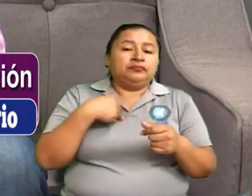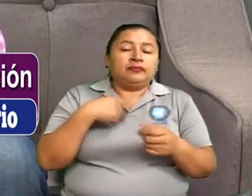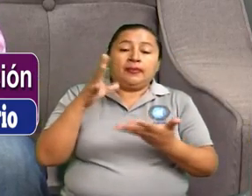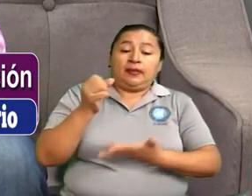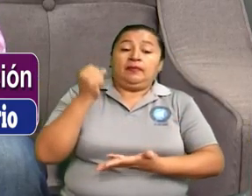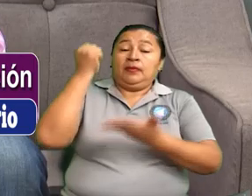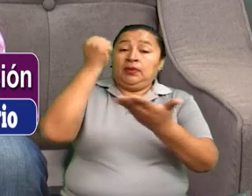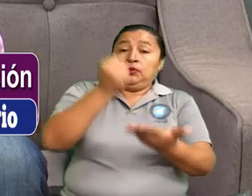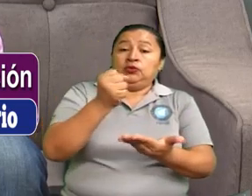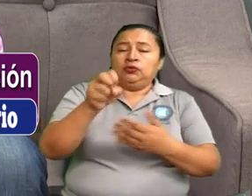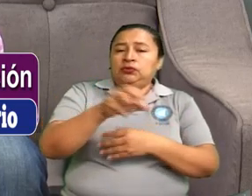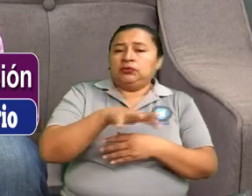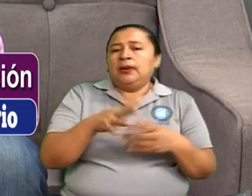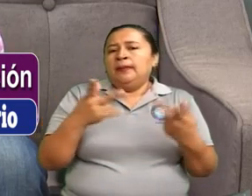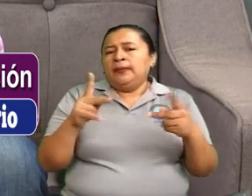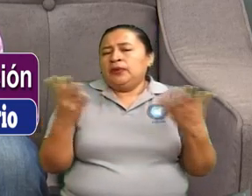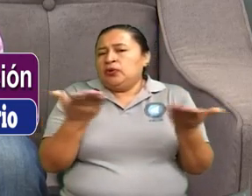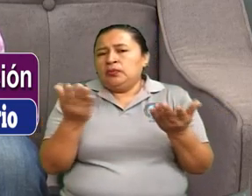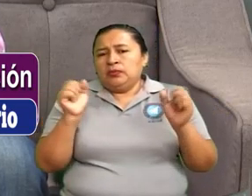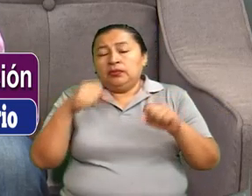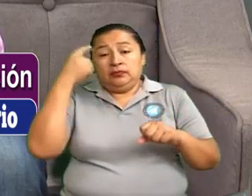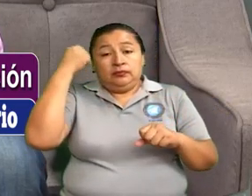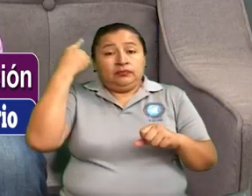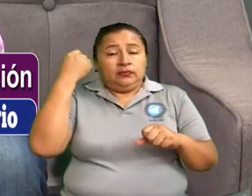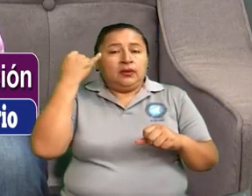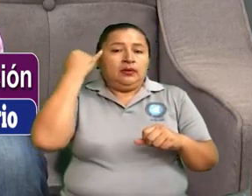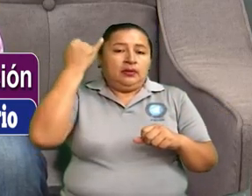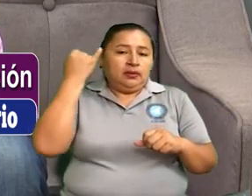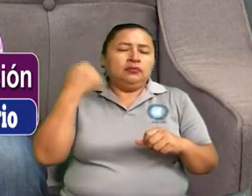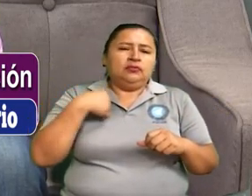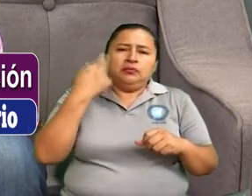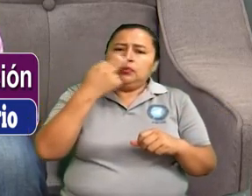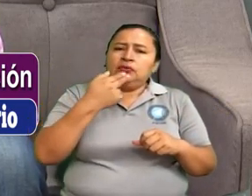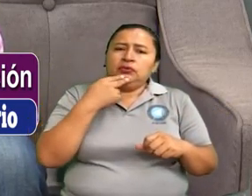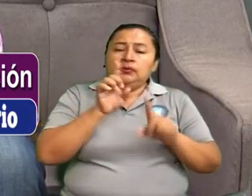inversión social. ¿Cómo podemos entender la capacidad creativa? Y ahí le pregunto